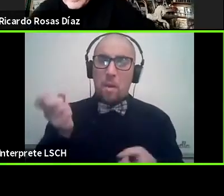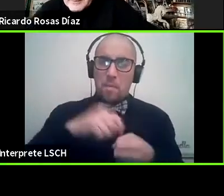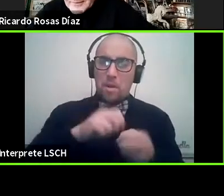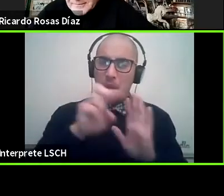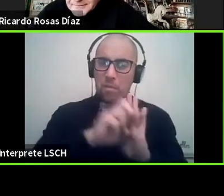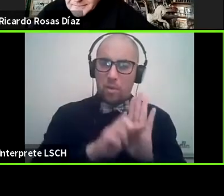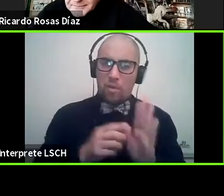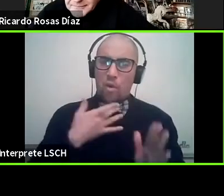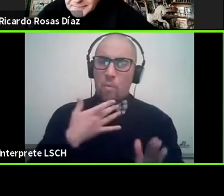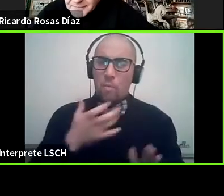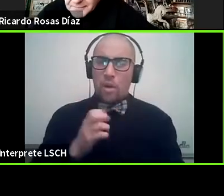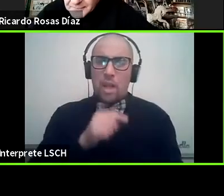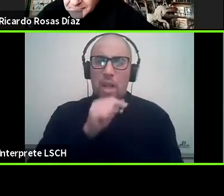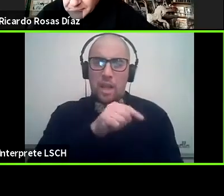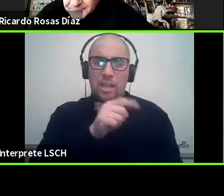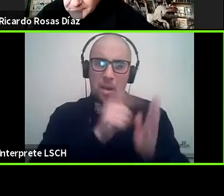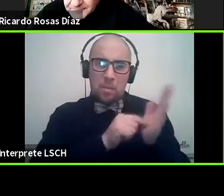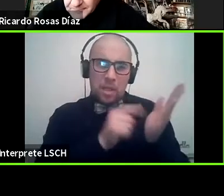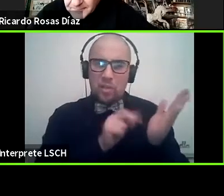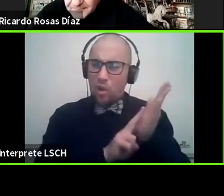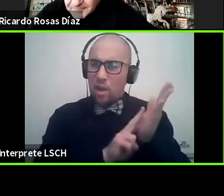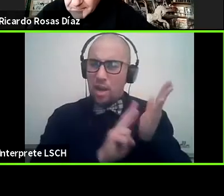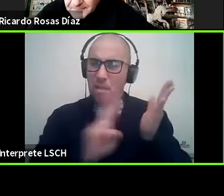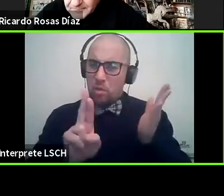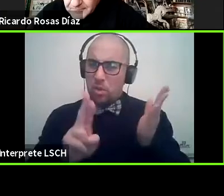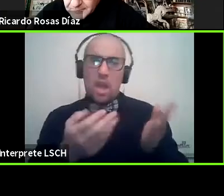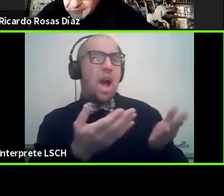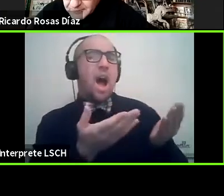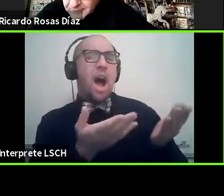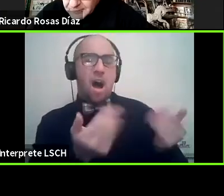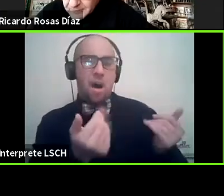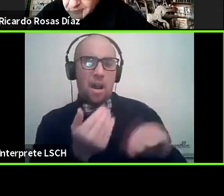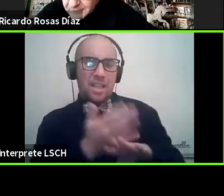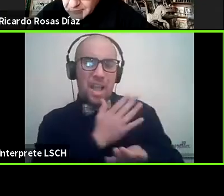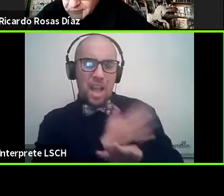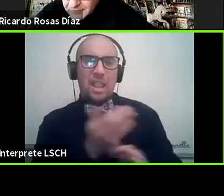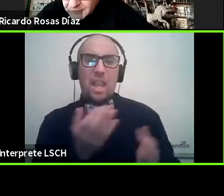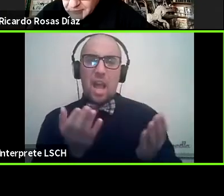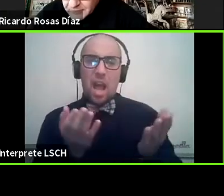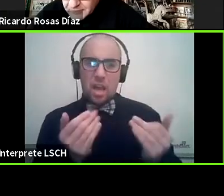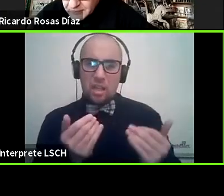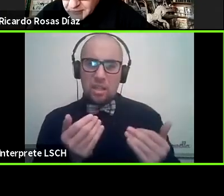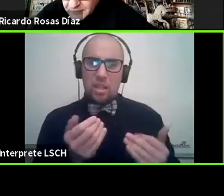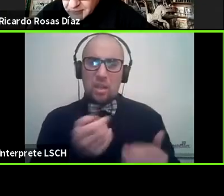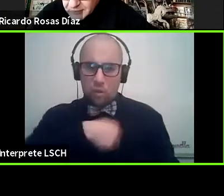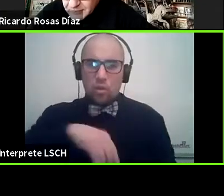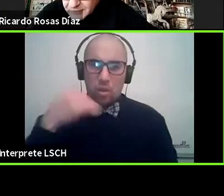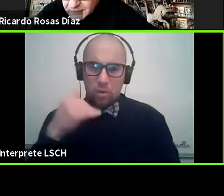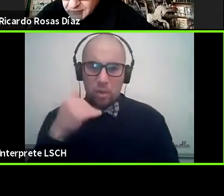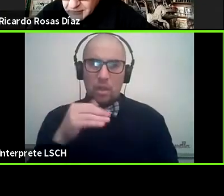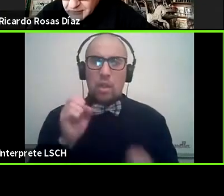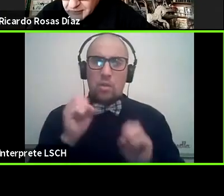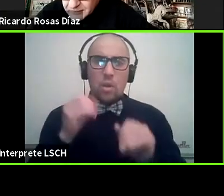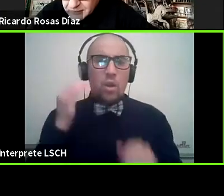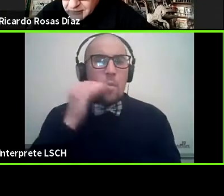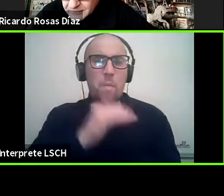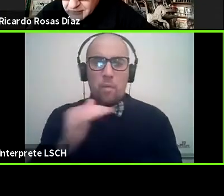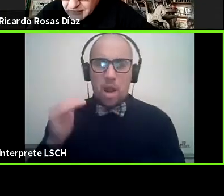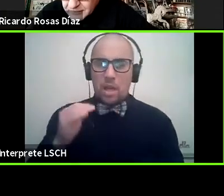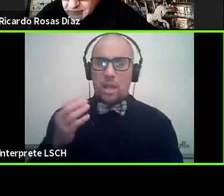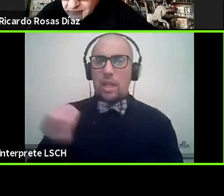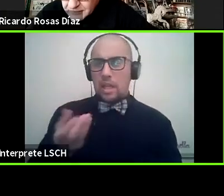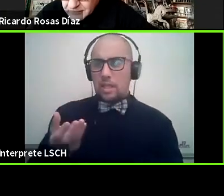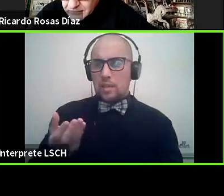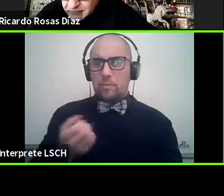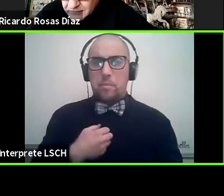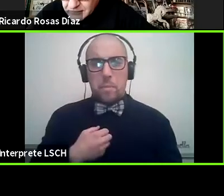da respuesta a una necesidad importante y súper sentida que tenemos en el mundo de la educación parvularia, y que tiene que ver